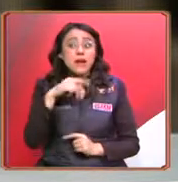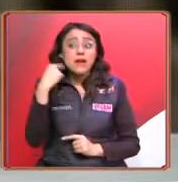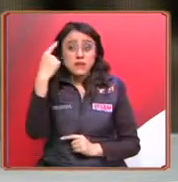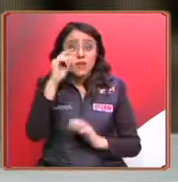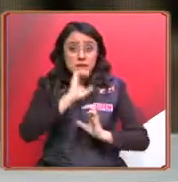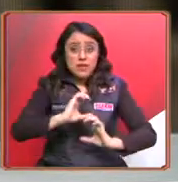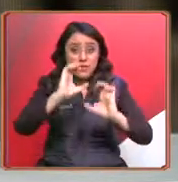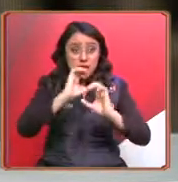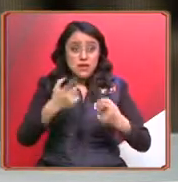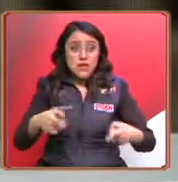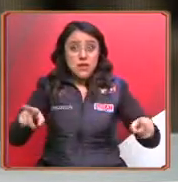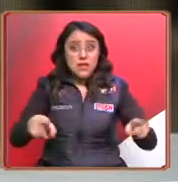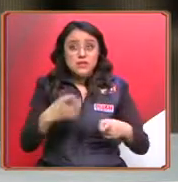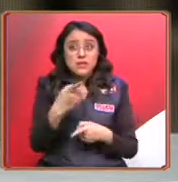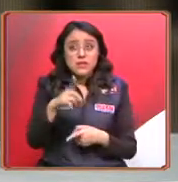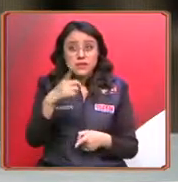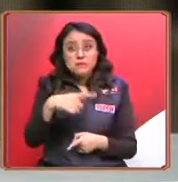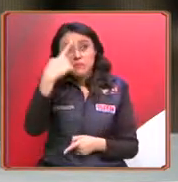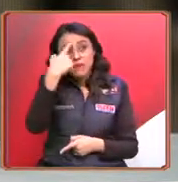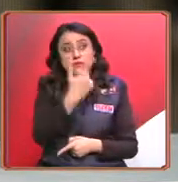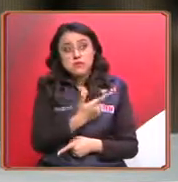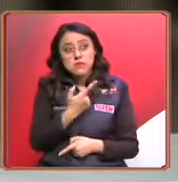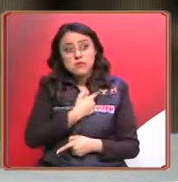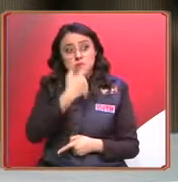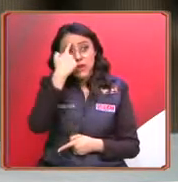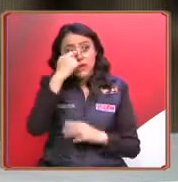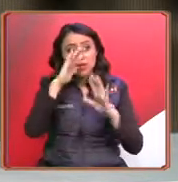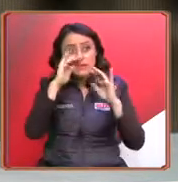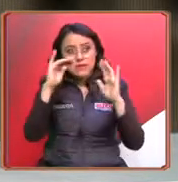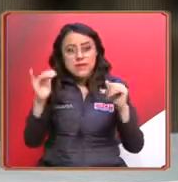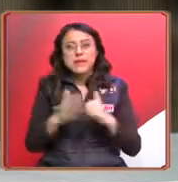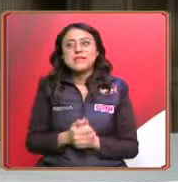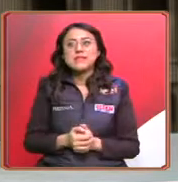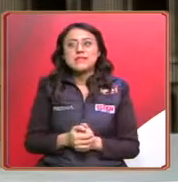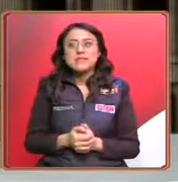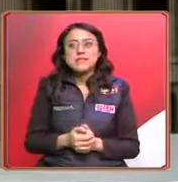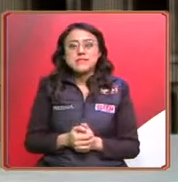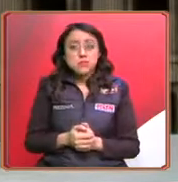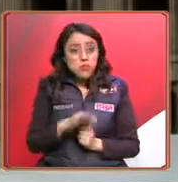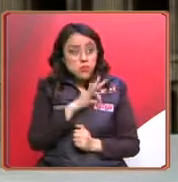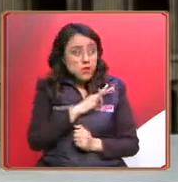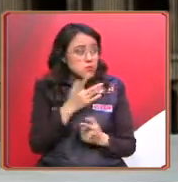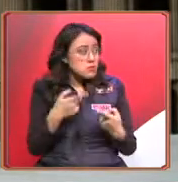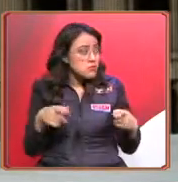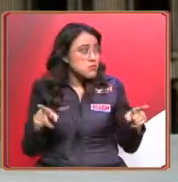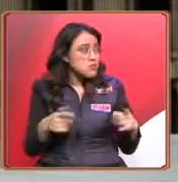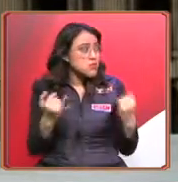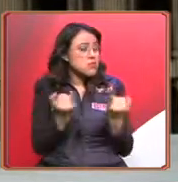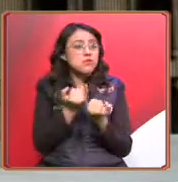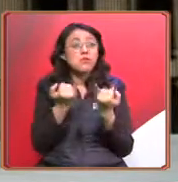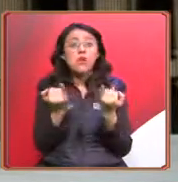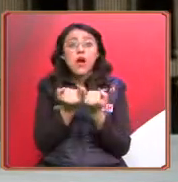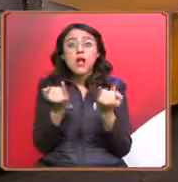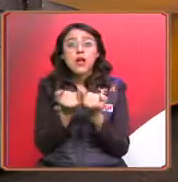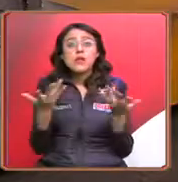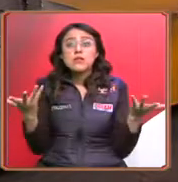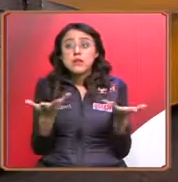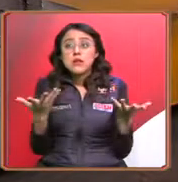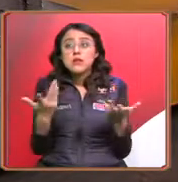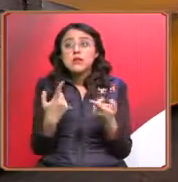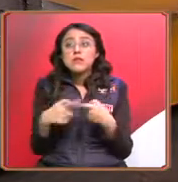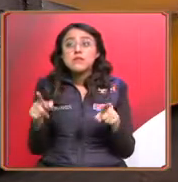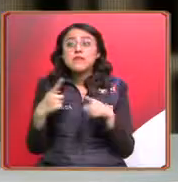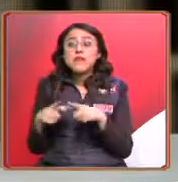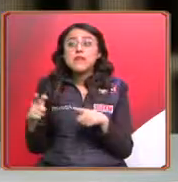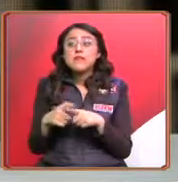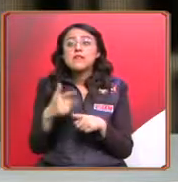arriba musicalización, la de diciembre, me gustó para que te vayas. ¿Ya la tienen? Podríamos fondear urbano con esa de vez en cuando. Pues le